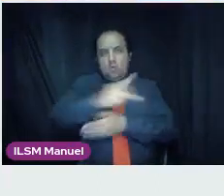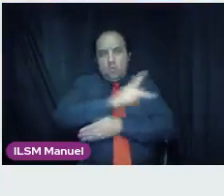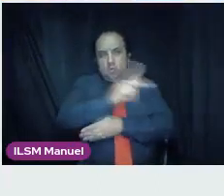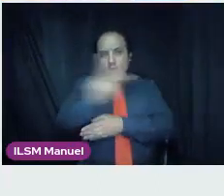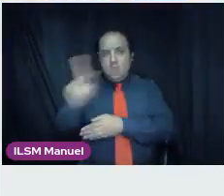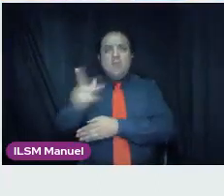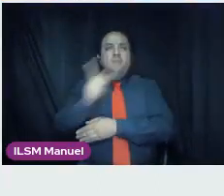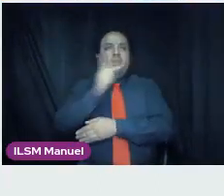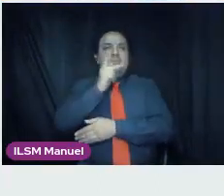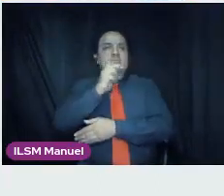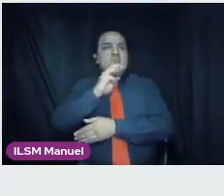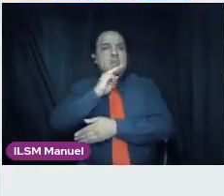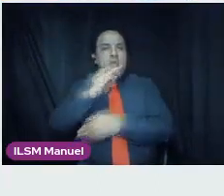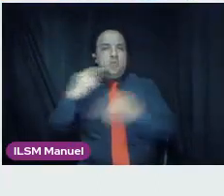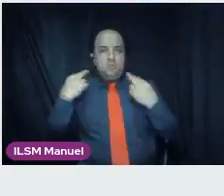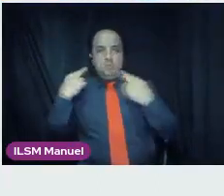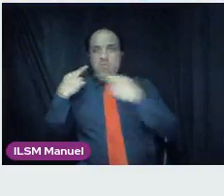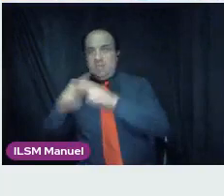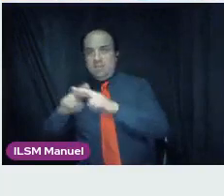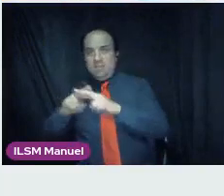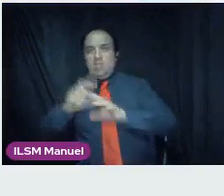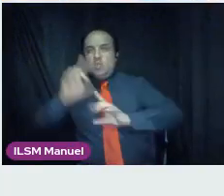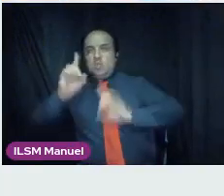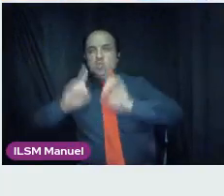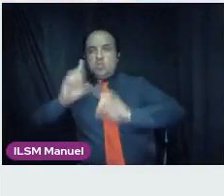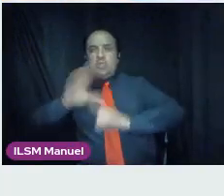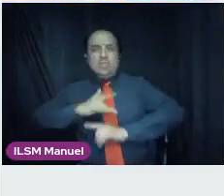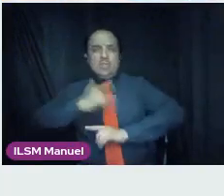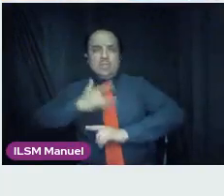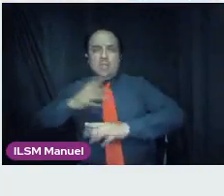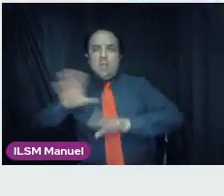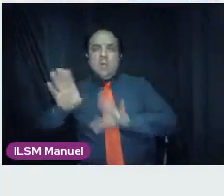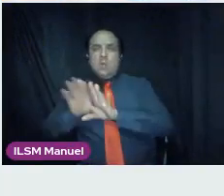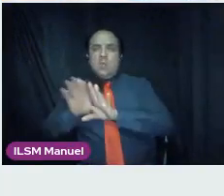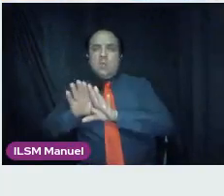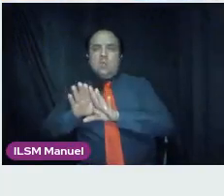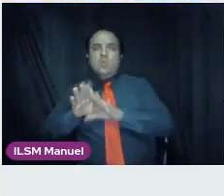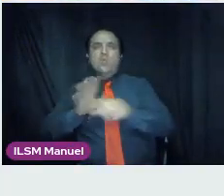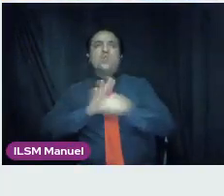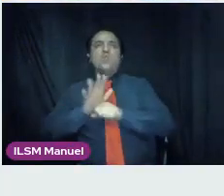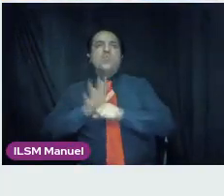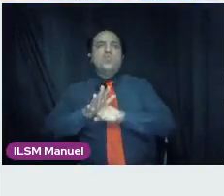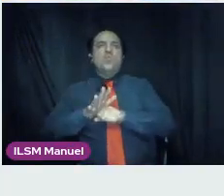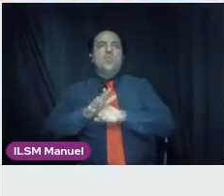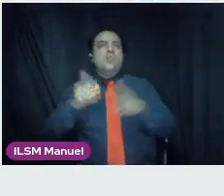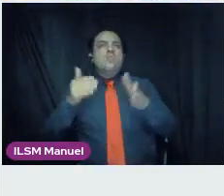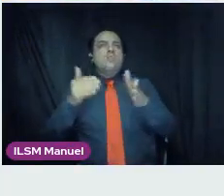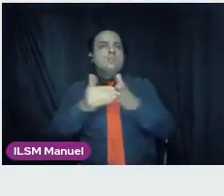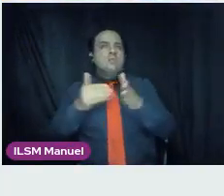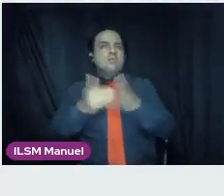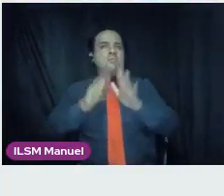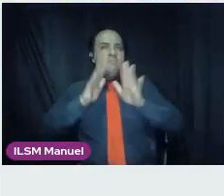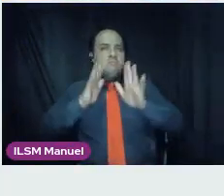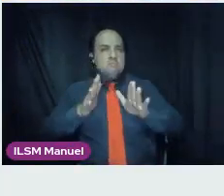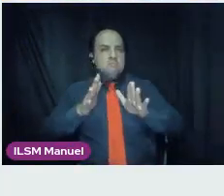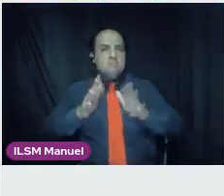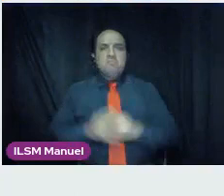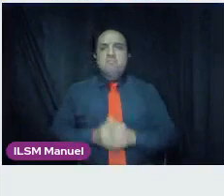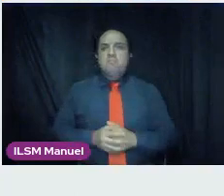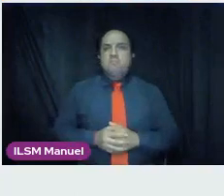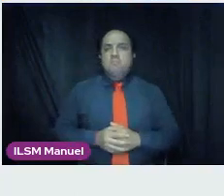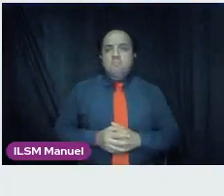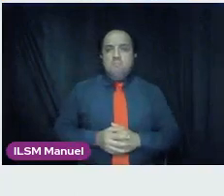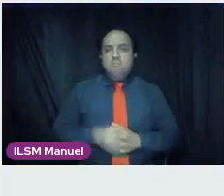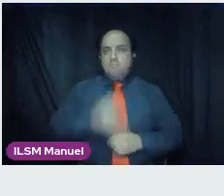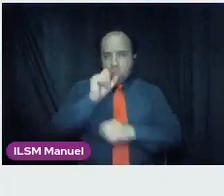como papás, como docentes, hemos tenido como estas dudas de hasta dónde son como estos límites. Y